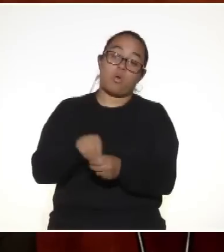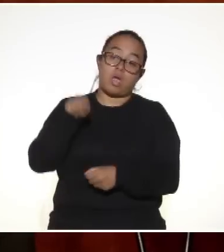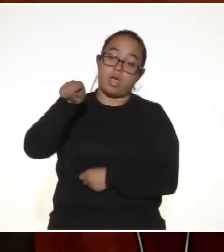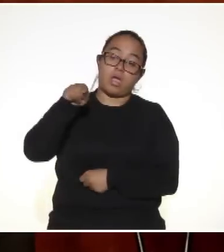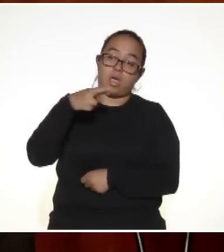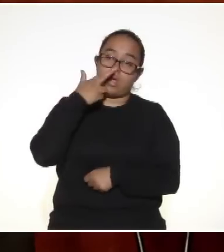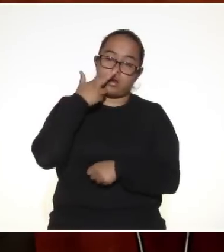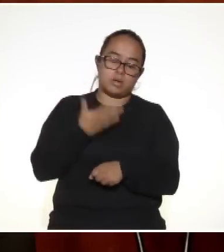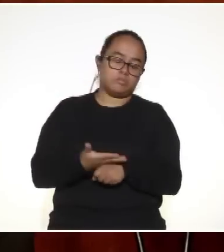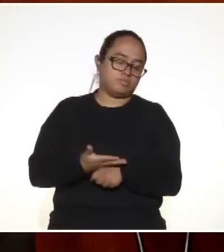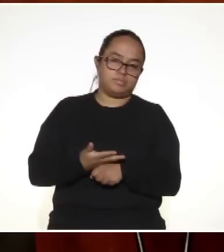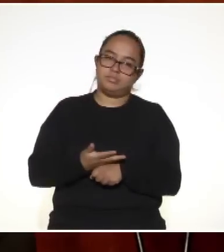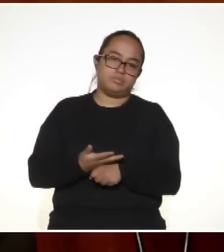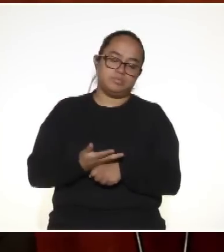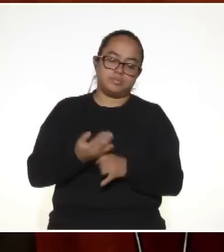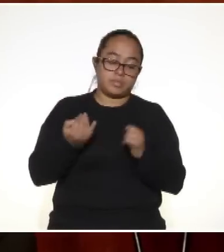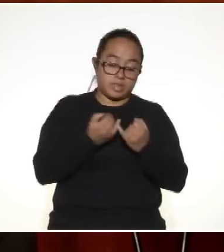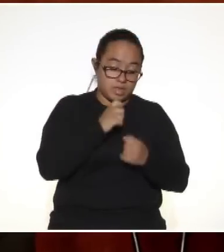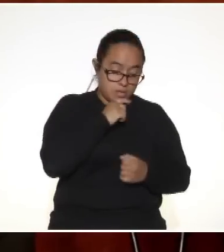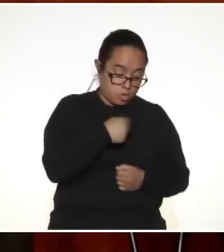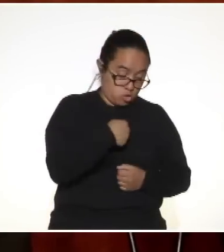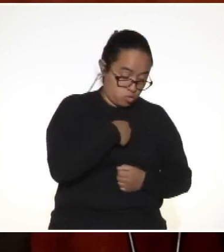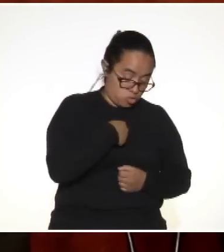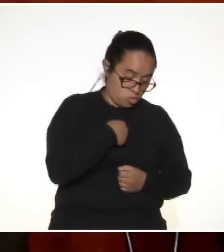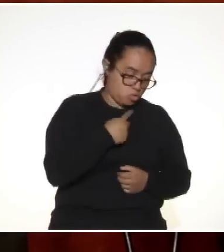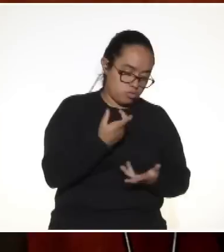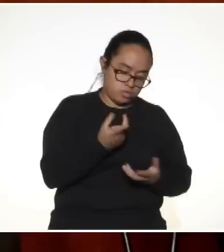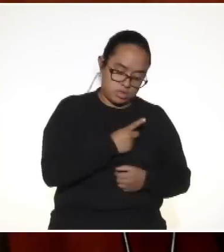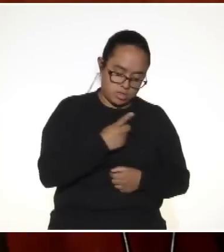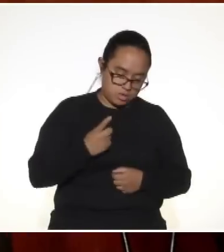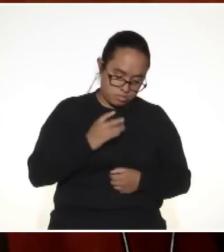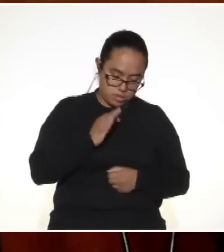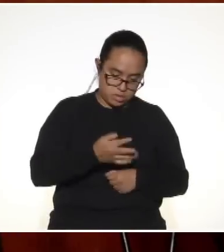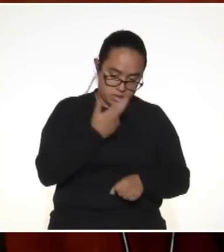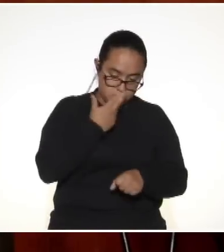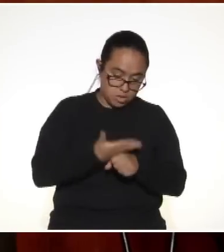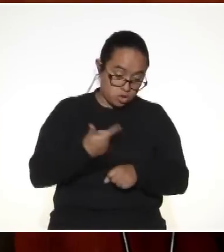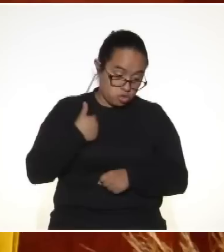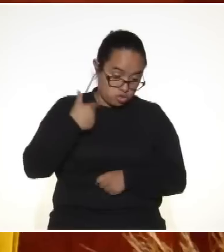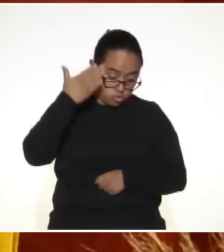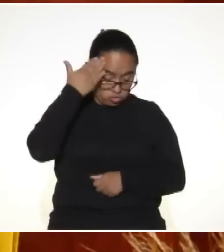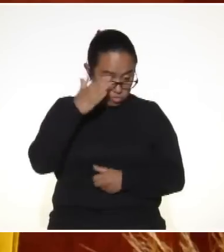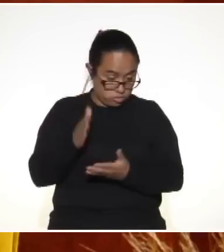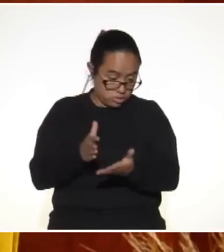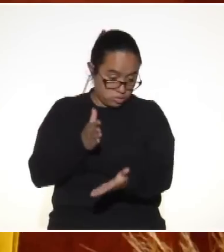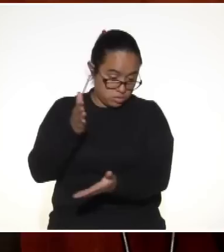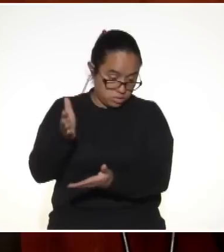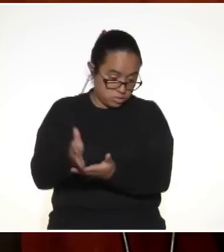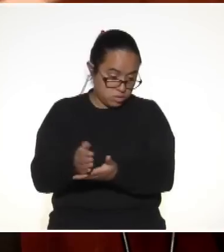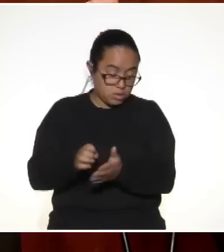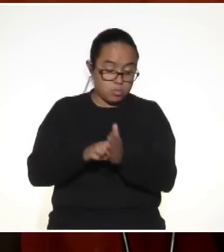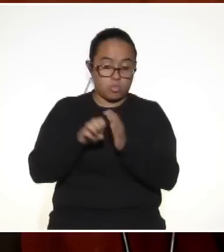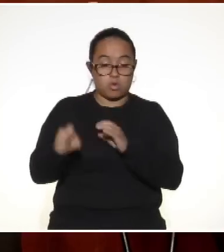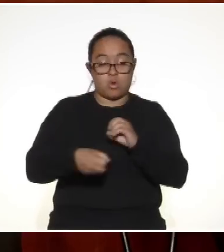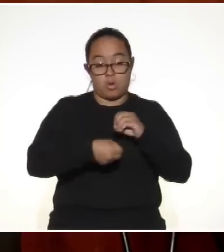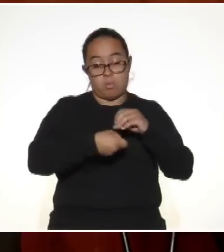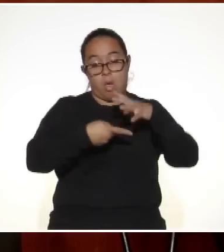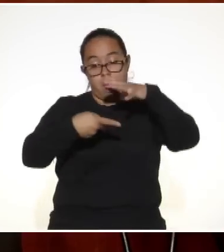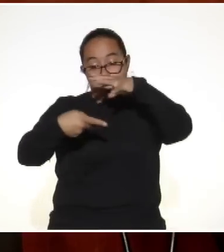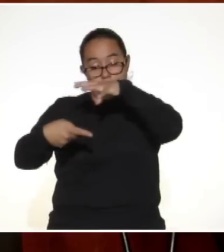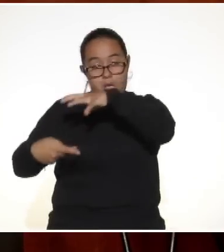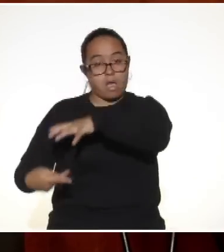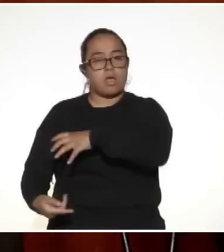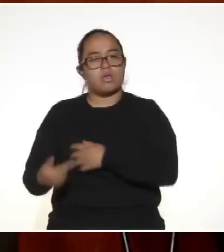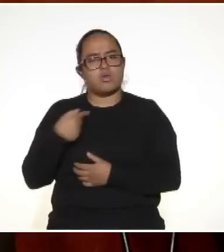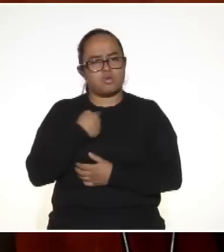completamente la responsabilidad. Es decir, nosotros tenemos que asumir el riesgo que implica desde... Echar medio paracaídas. Claro, por